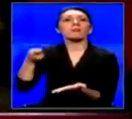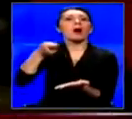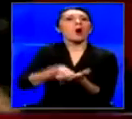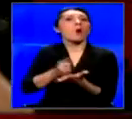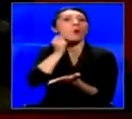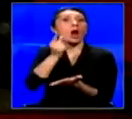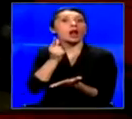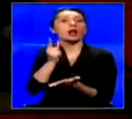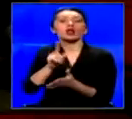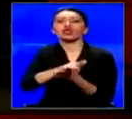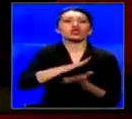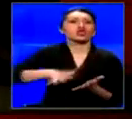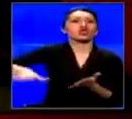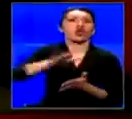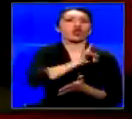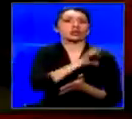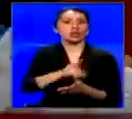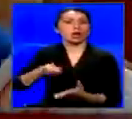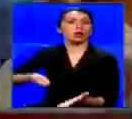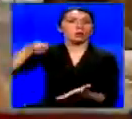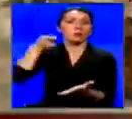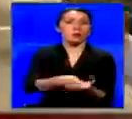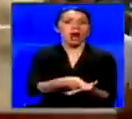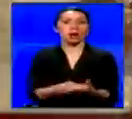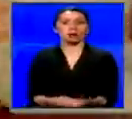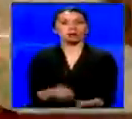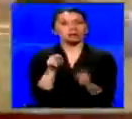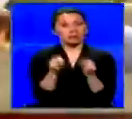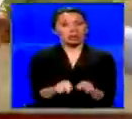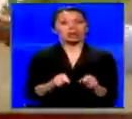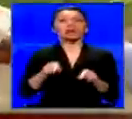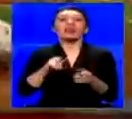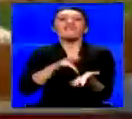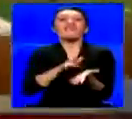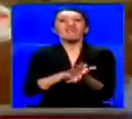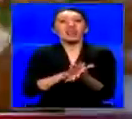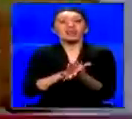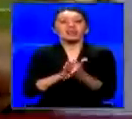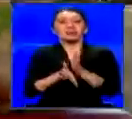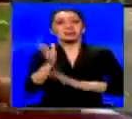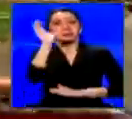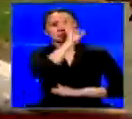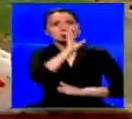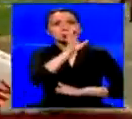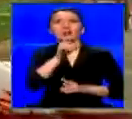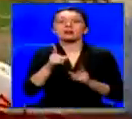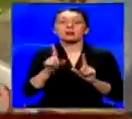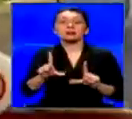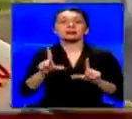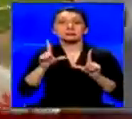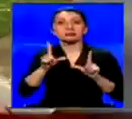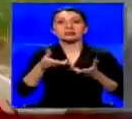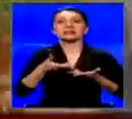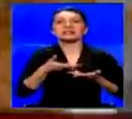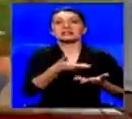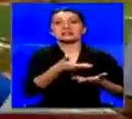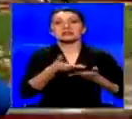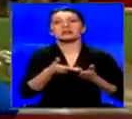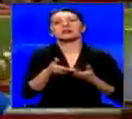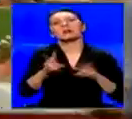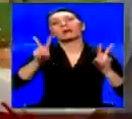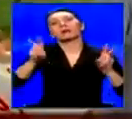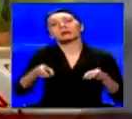el dinero de todos los chilenos. Y es que llegó la época estival y con ella comenzaron a aparecer las invitaciones a